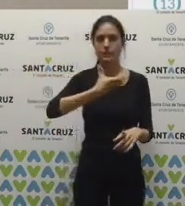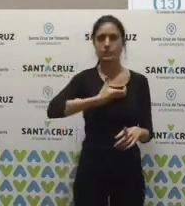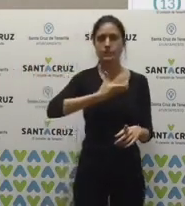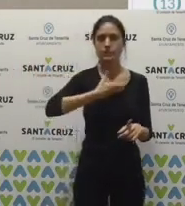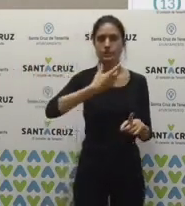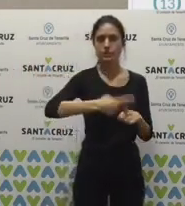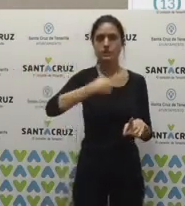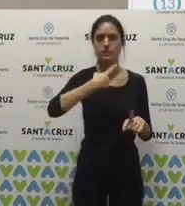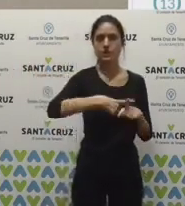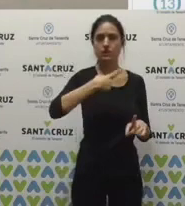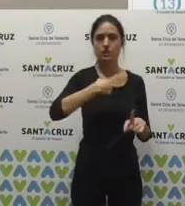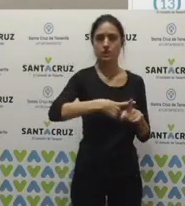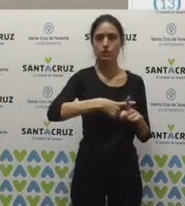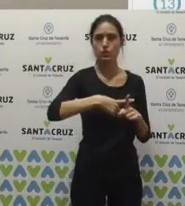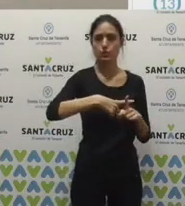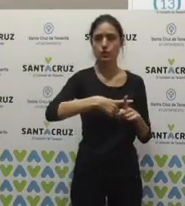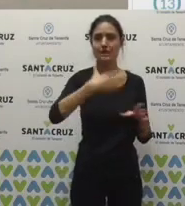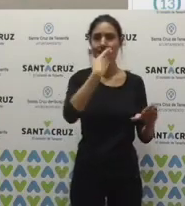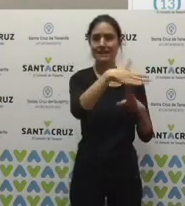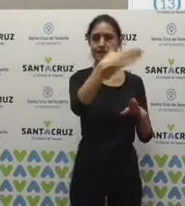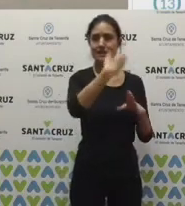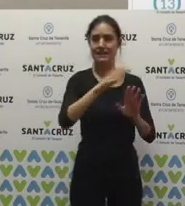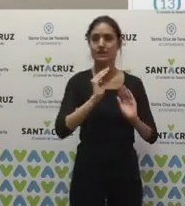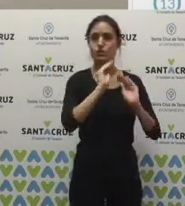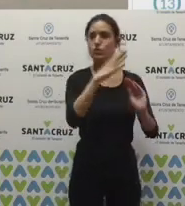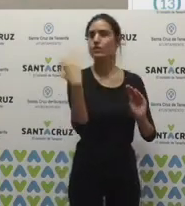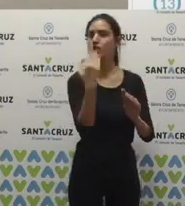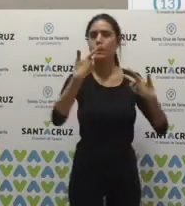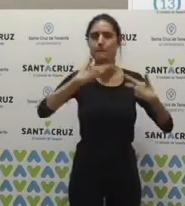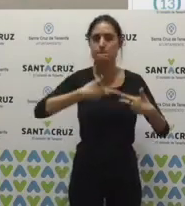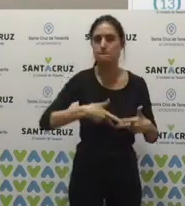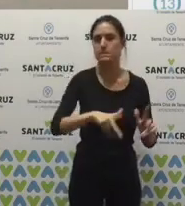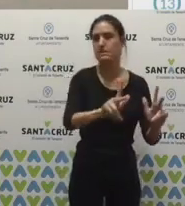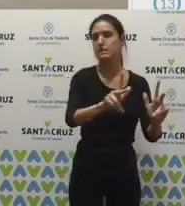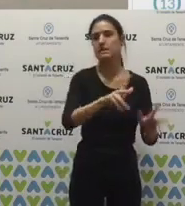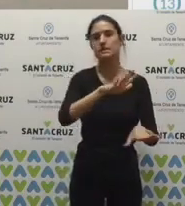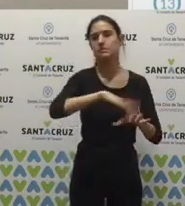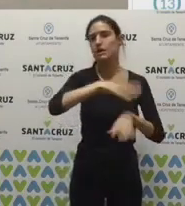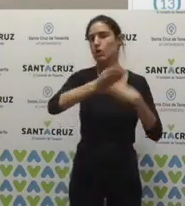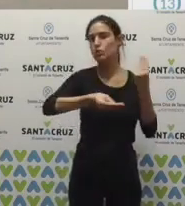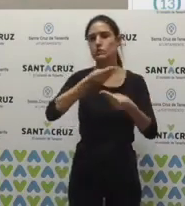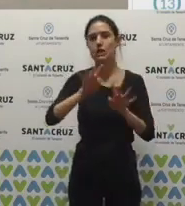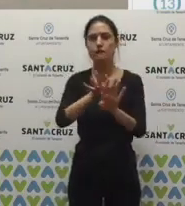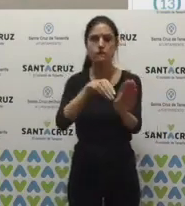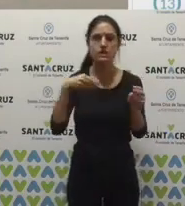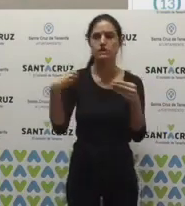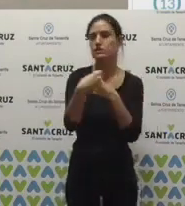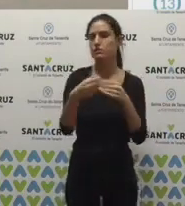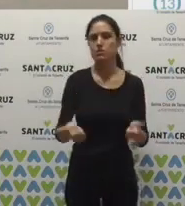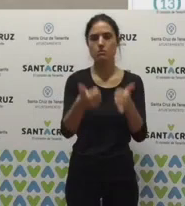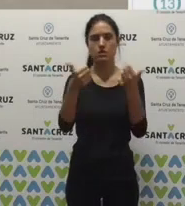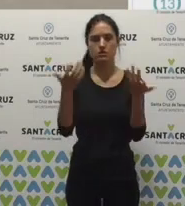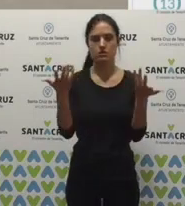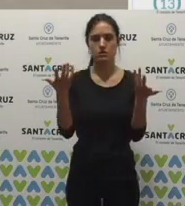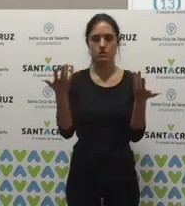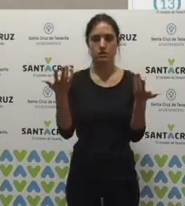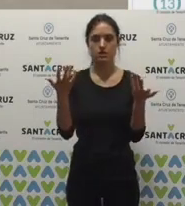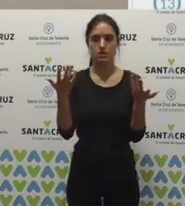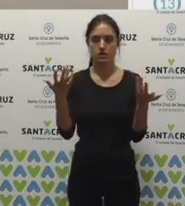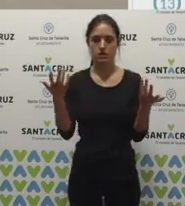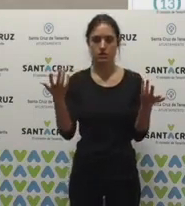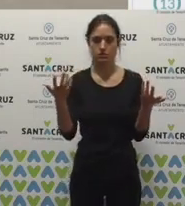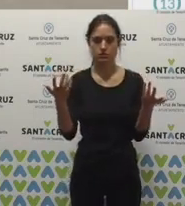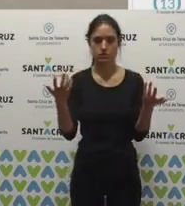minorando con ellos su remanente se le permite endeudarse con los bancos de la forma más flexible normal como por el estado si el estado